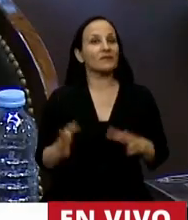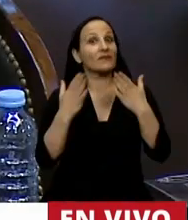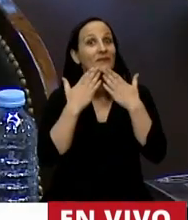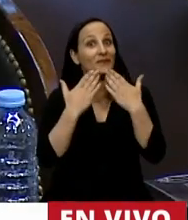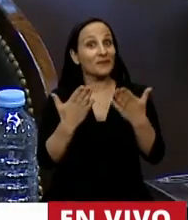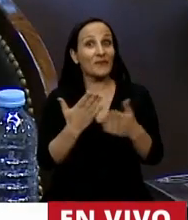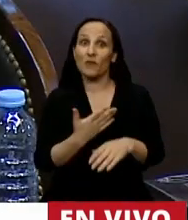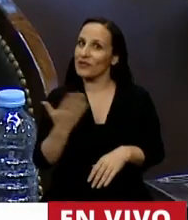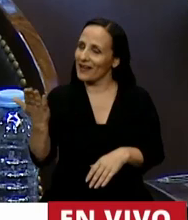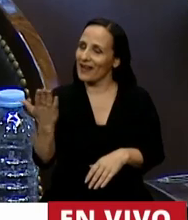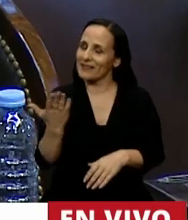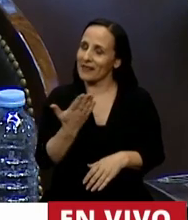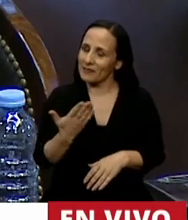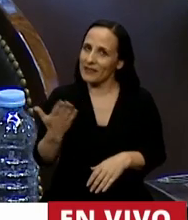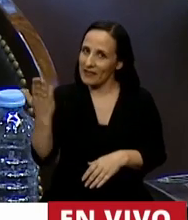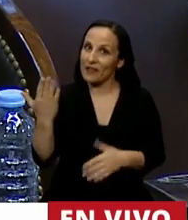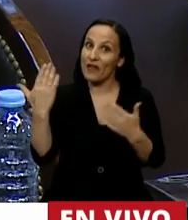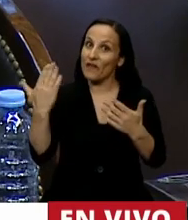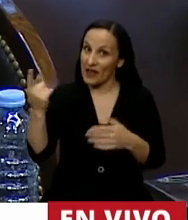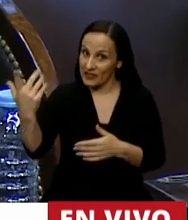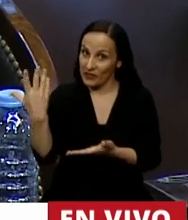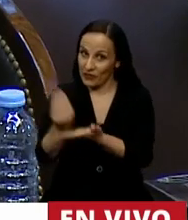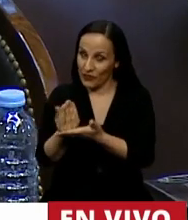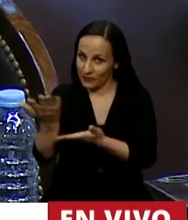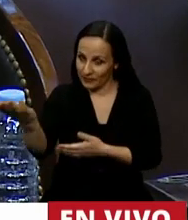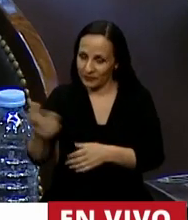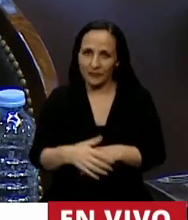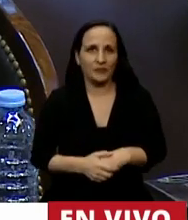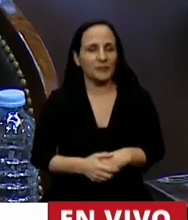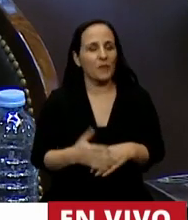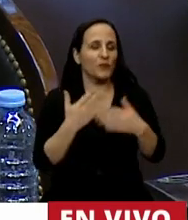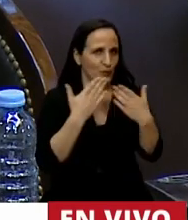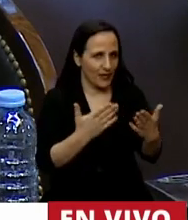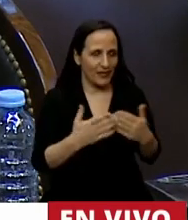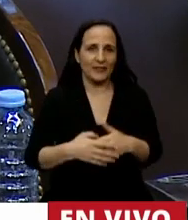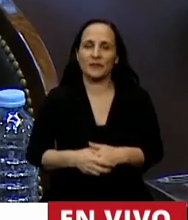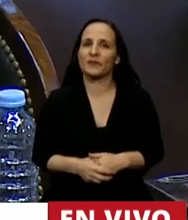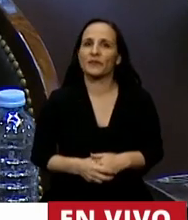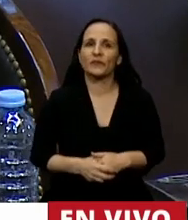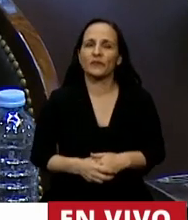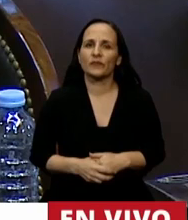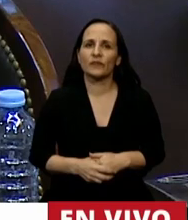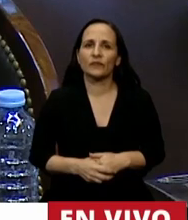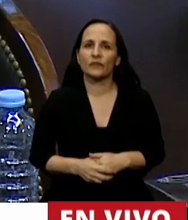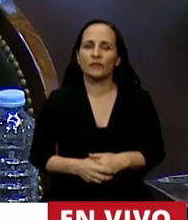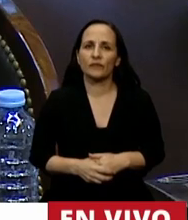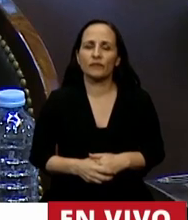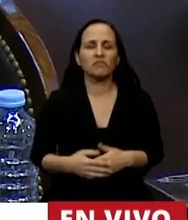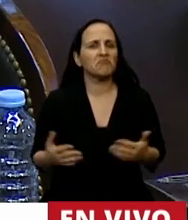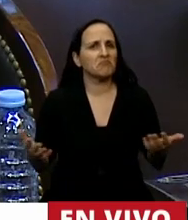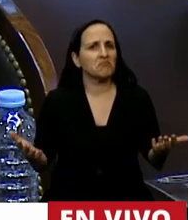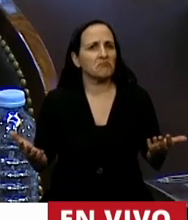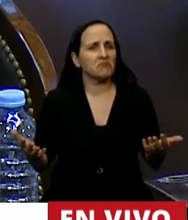señor presidente. Lo felicito por la designación en la Cámara. Muchas gracias, Héctor. ¿Quién tiene la potestad de